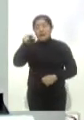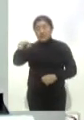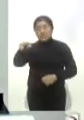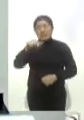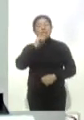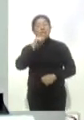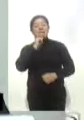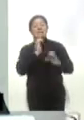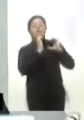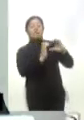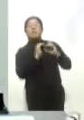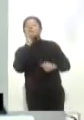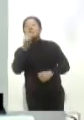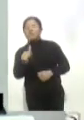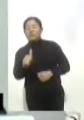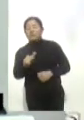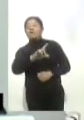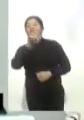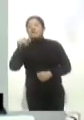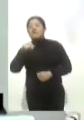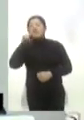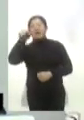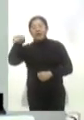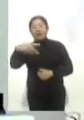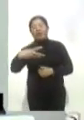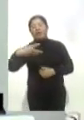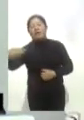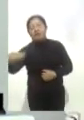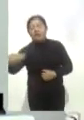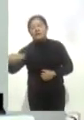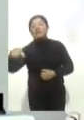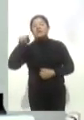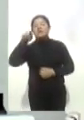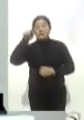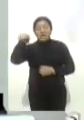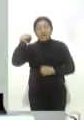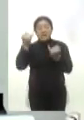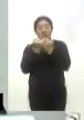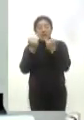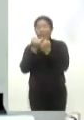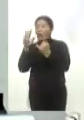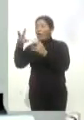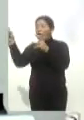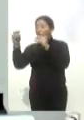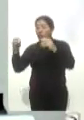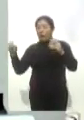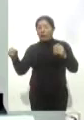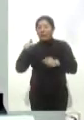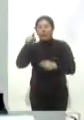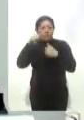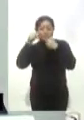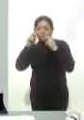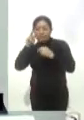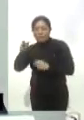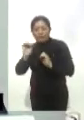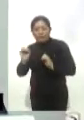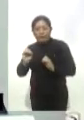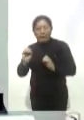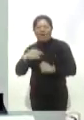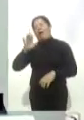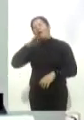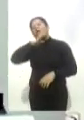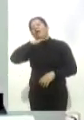cuidó, las demás, los demás ciudadanos están viviendo las consecuencias. Porque anduvo